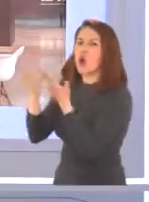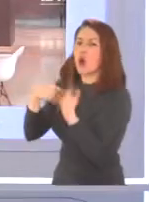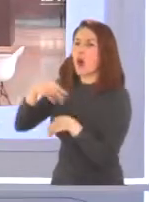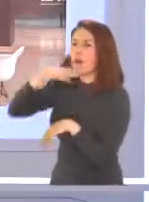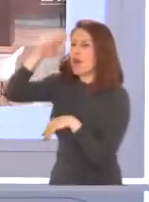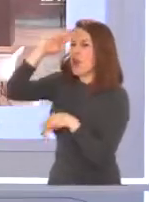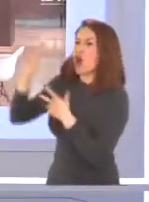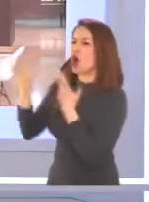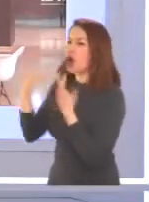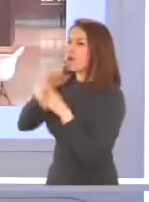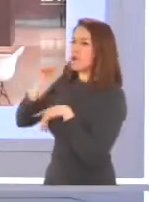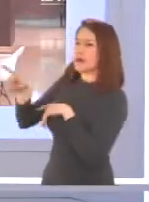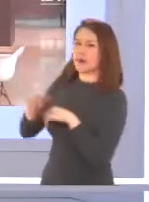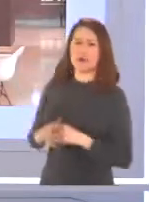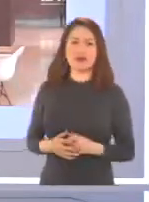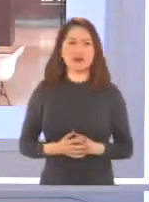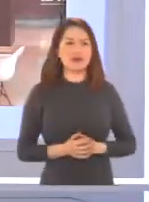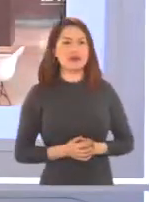están diciendo los paisas?